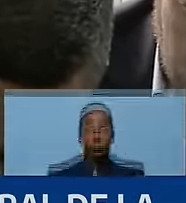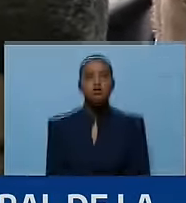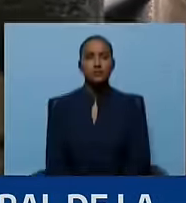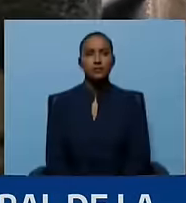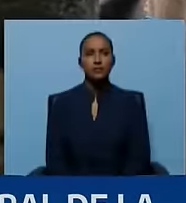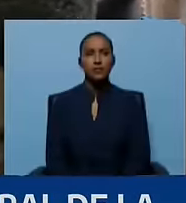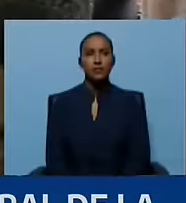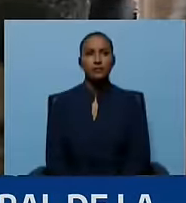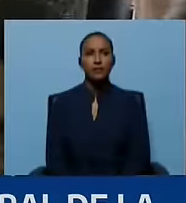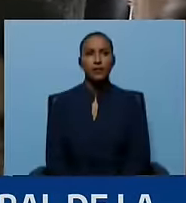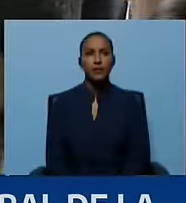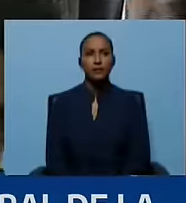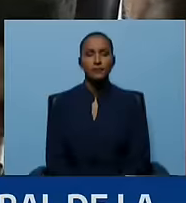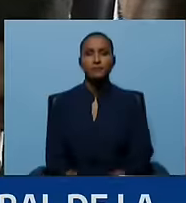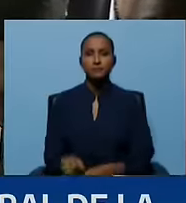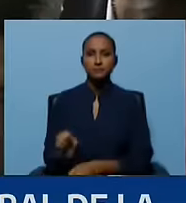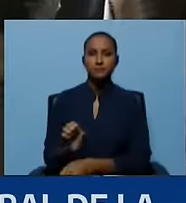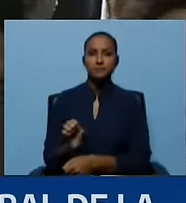y Ecuador.